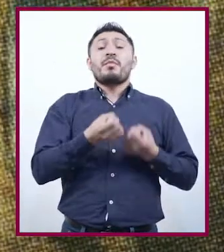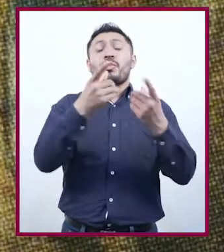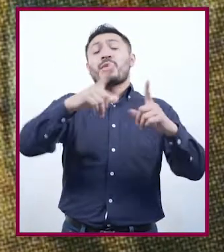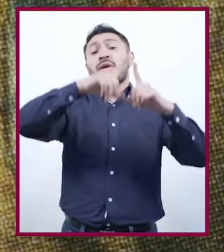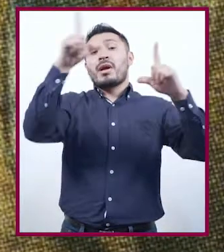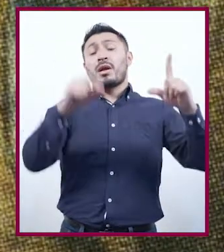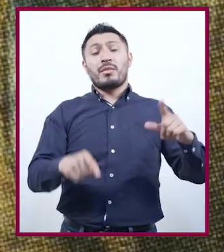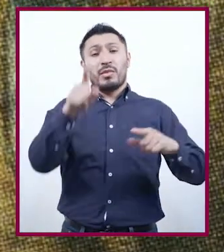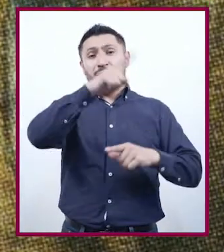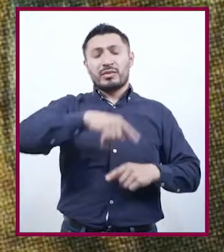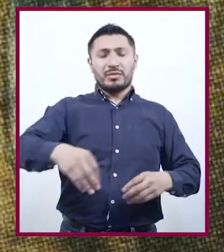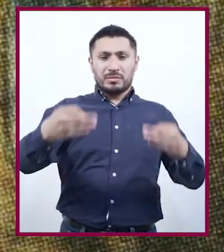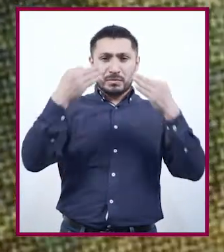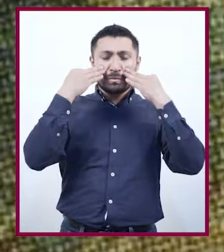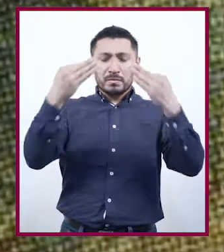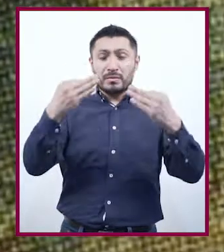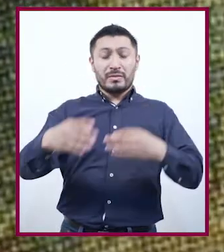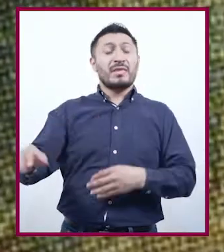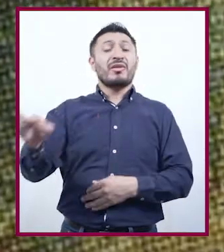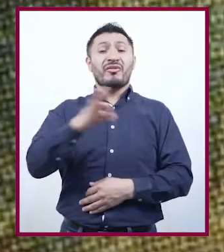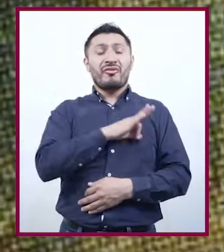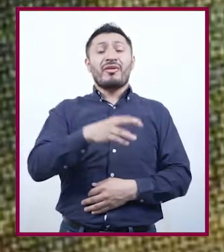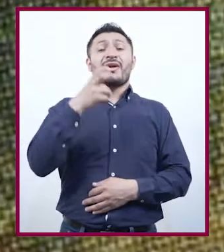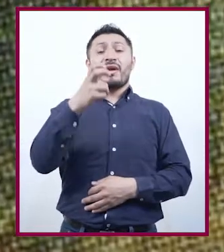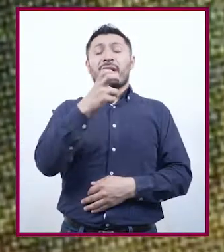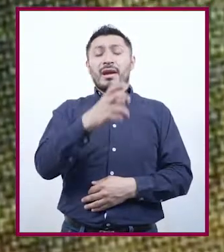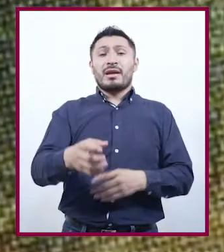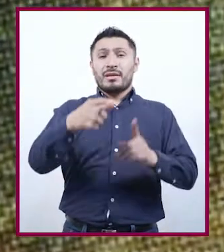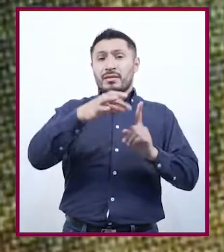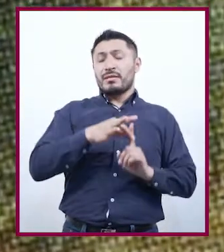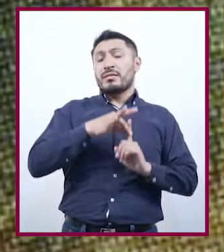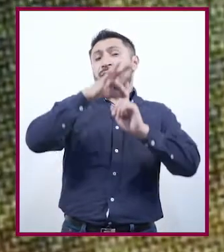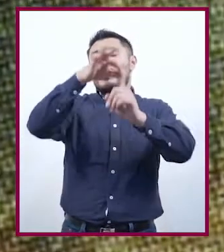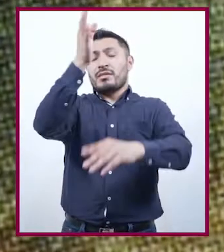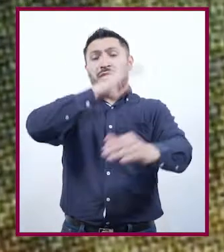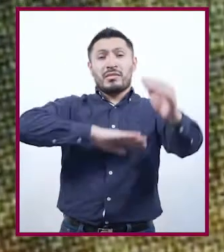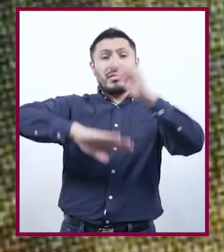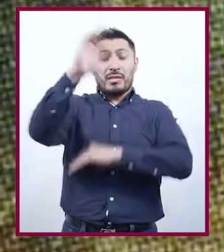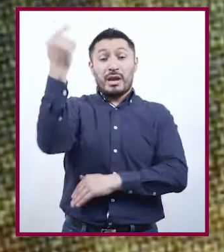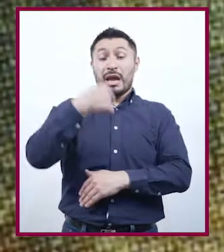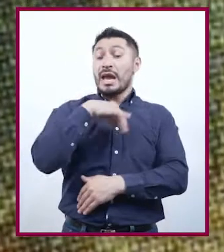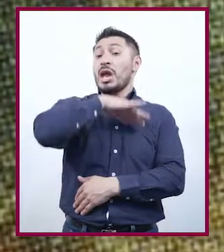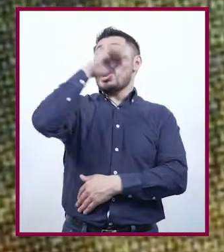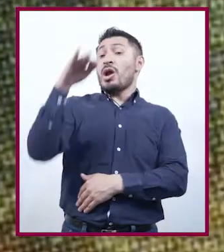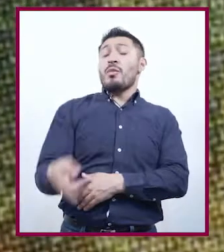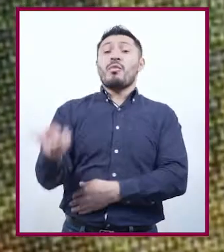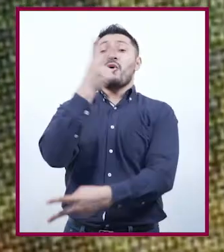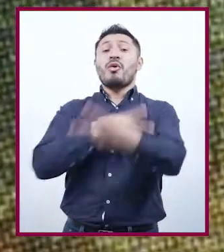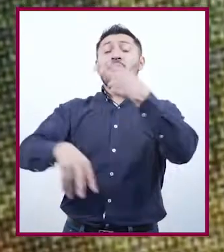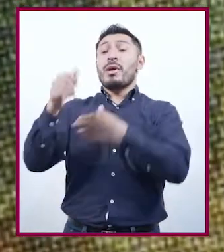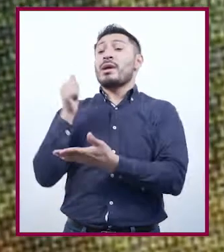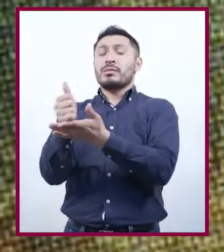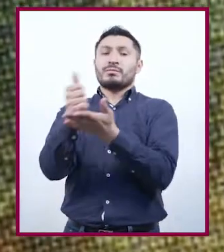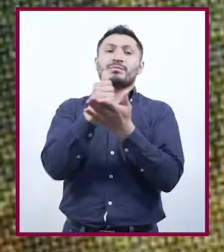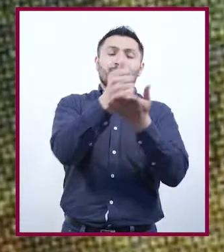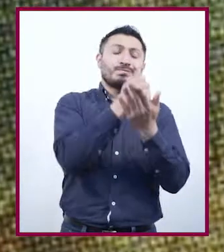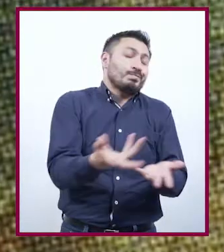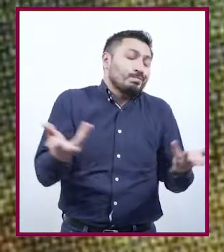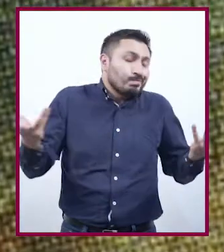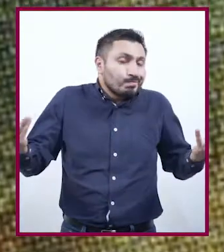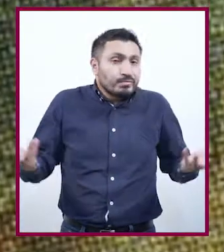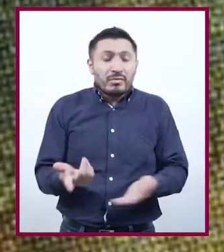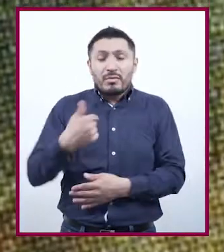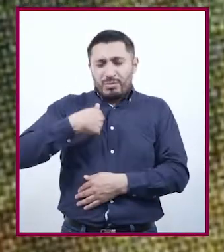de nuestra santa religión. Ella es quien os ha de conducir a la gloria. Muero por haber venido a